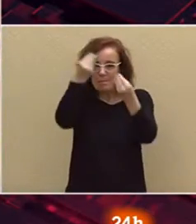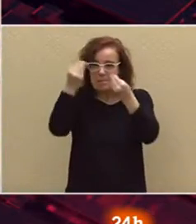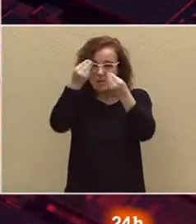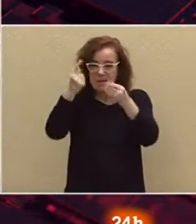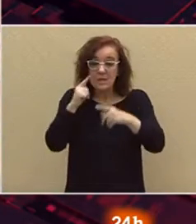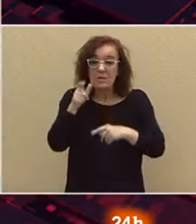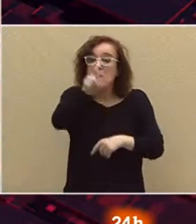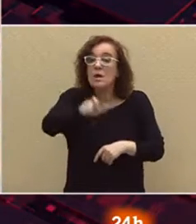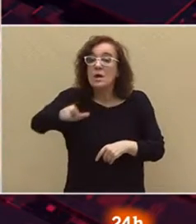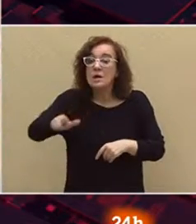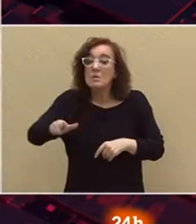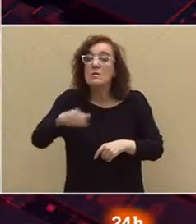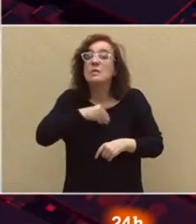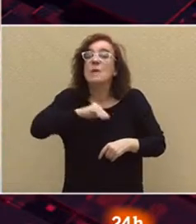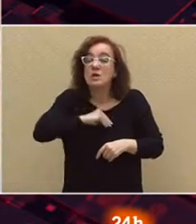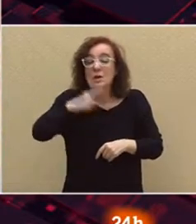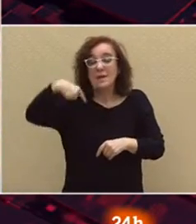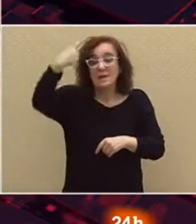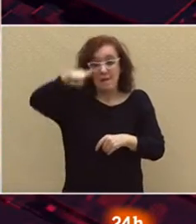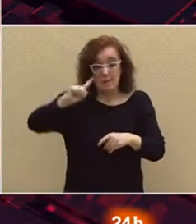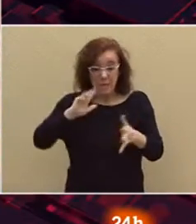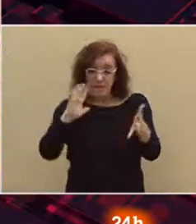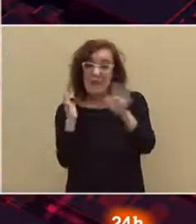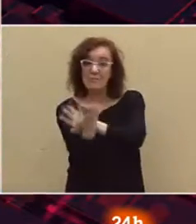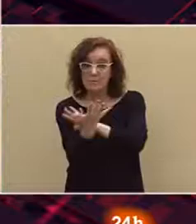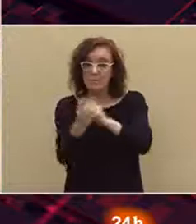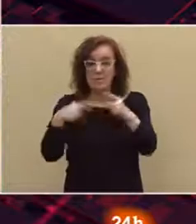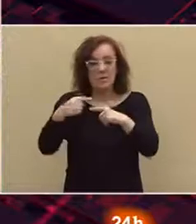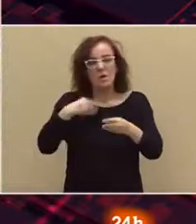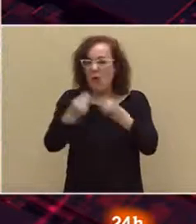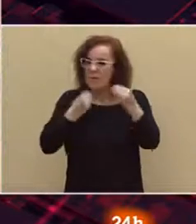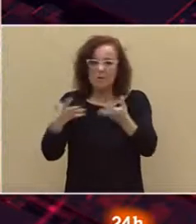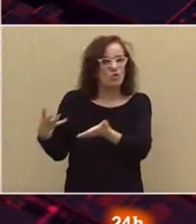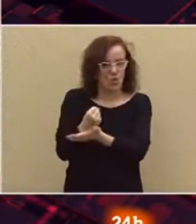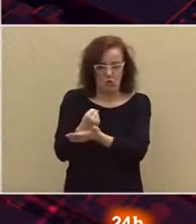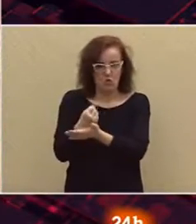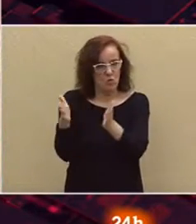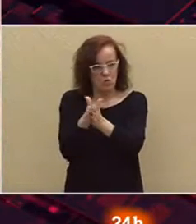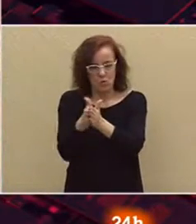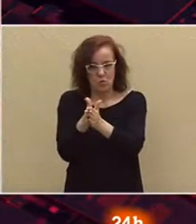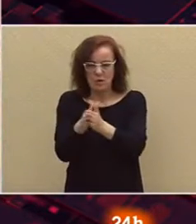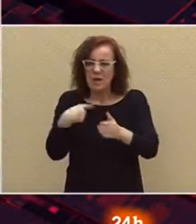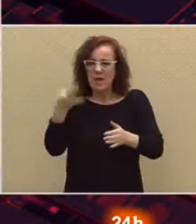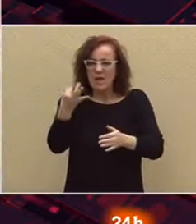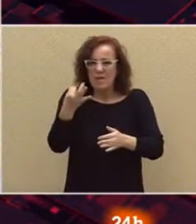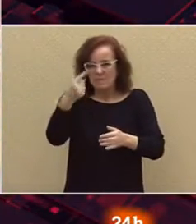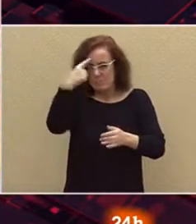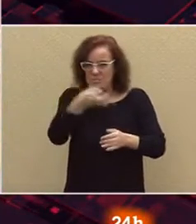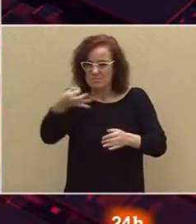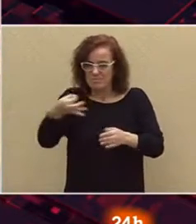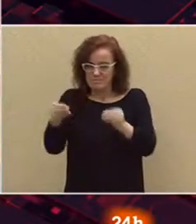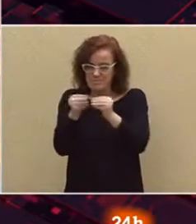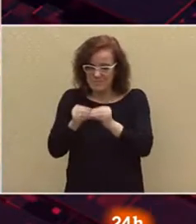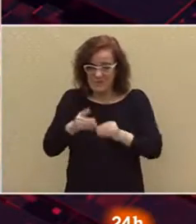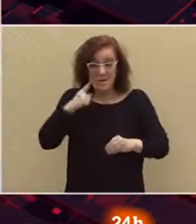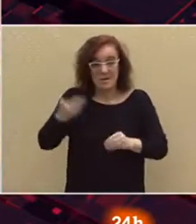y sabiendo que cualquier transformación la hemos de tejer entre todos. Debemos acertar en lo principal, como señaló Su